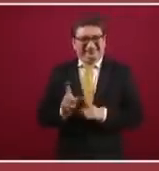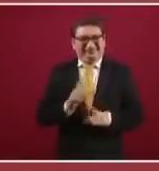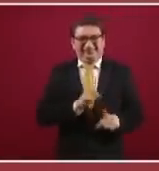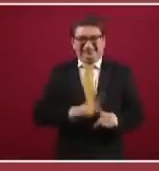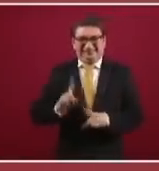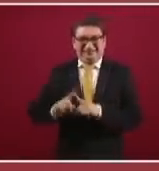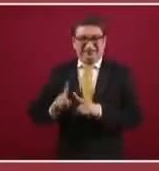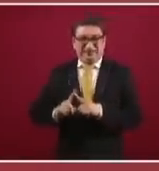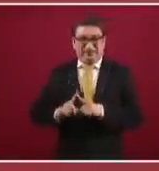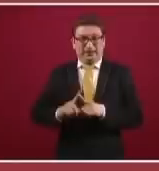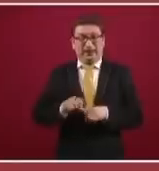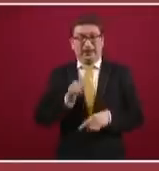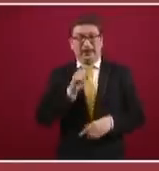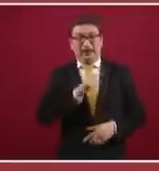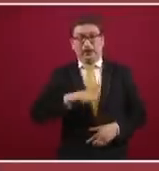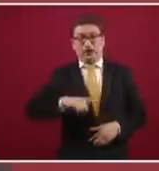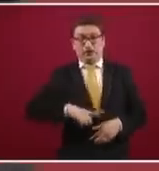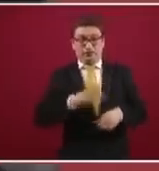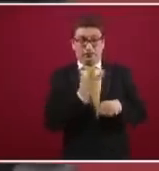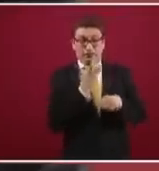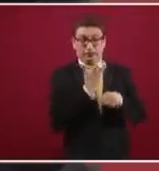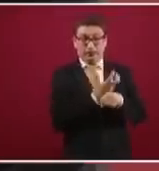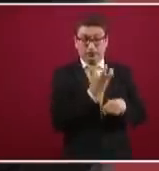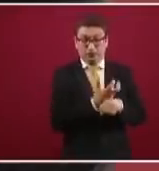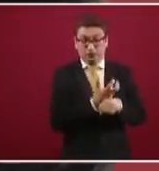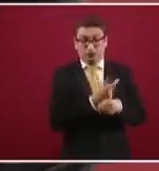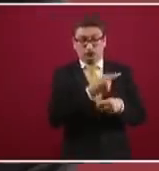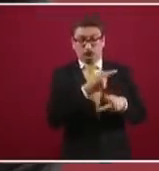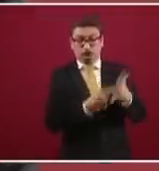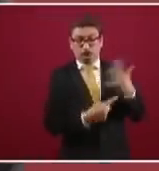del gobierno estadounidense